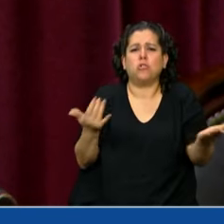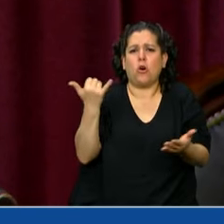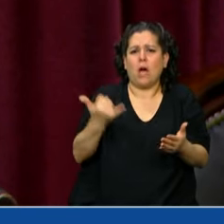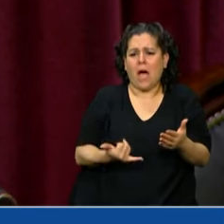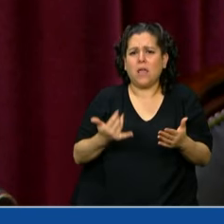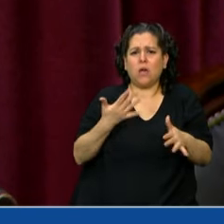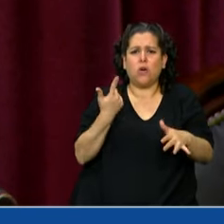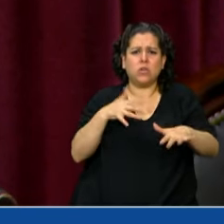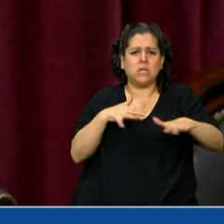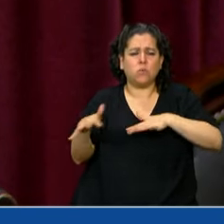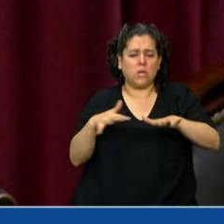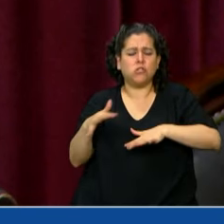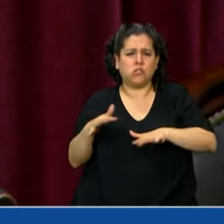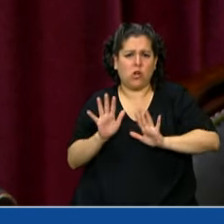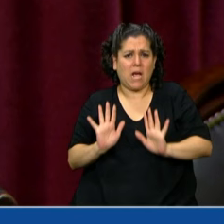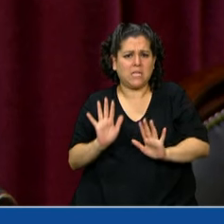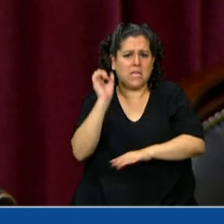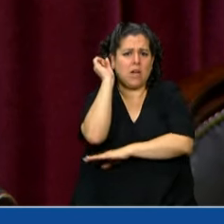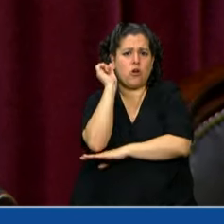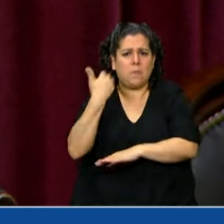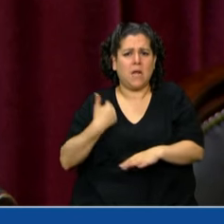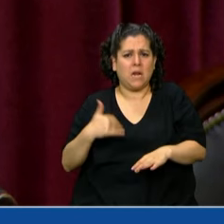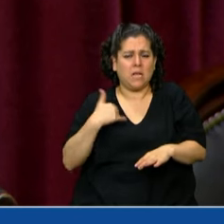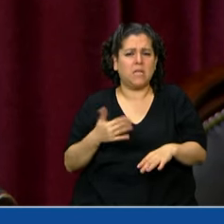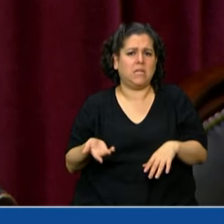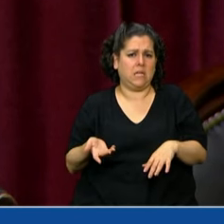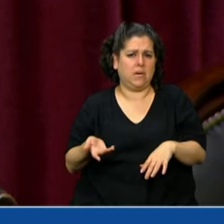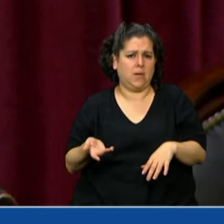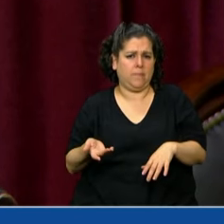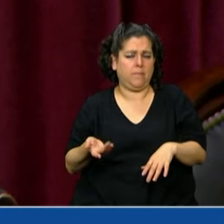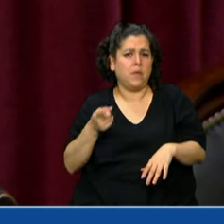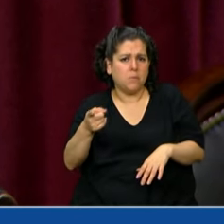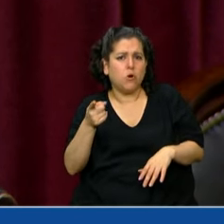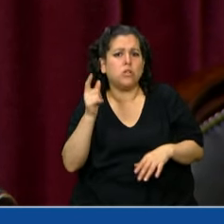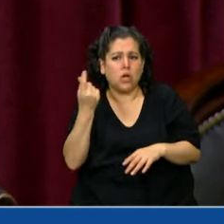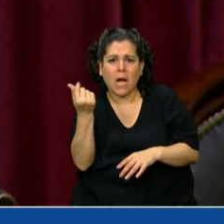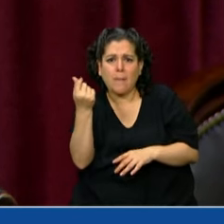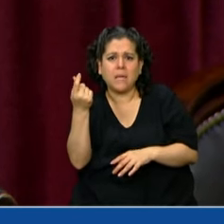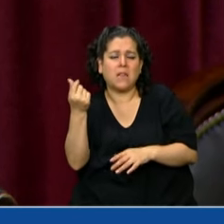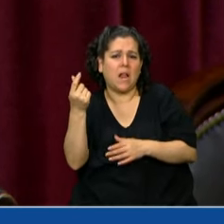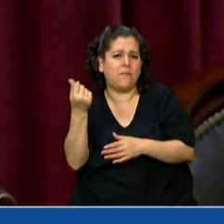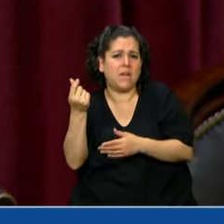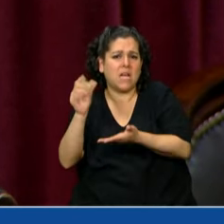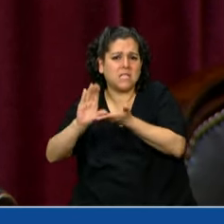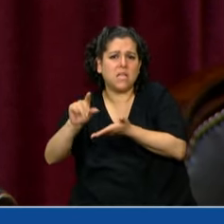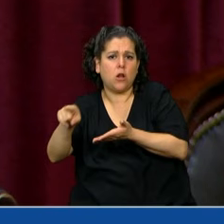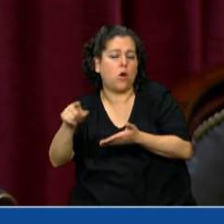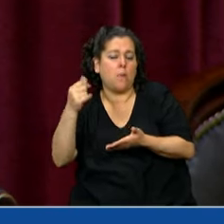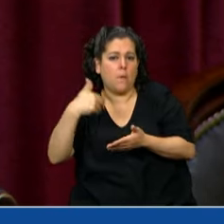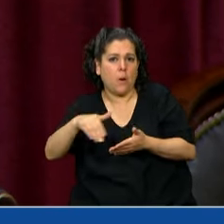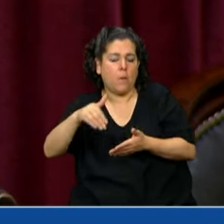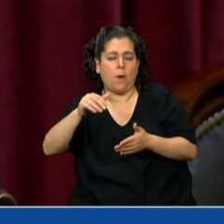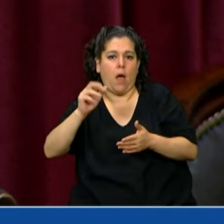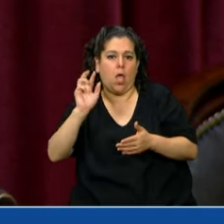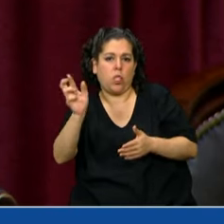fragilidad entre otras cosas en la economía Argentina y la presión del capital financiero por una devaluación que